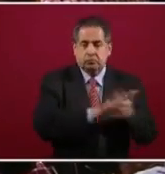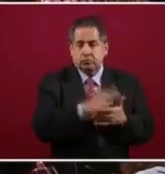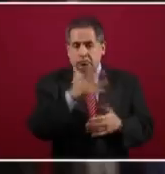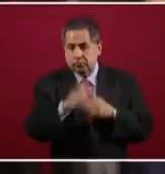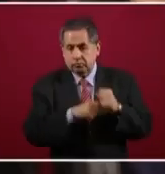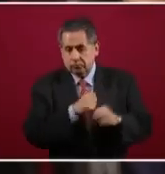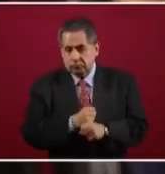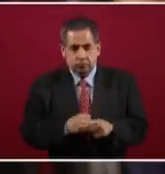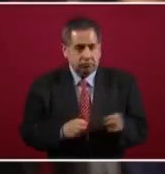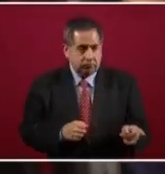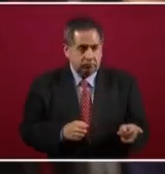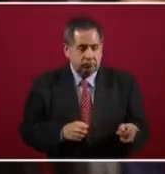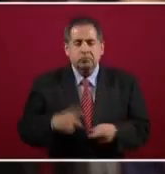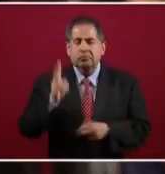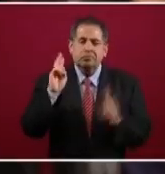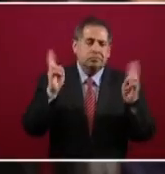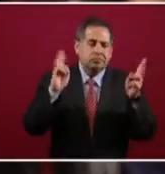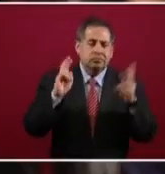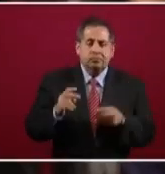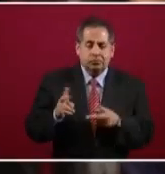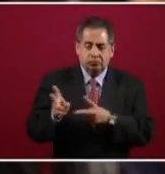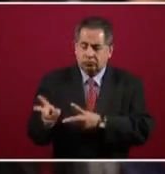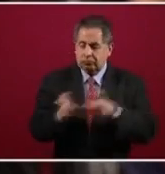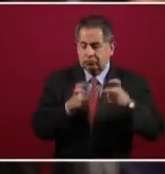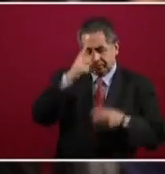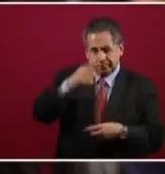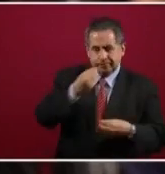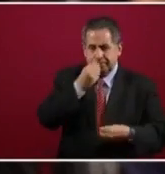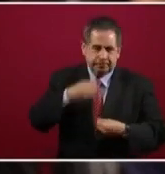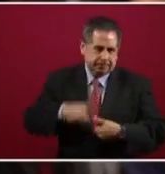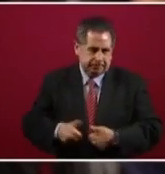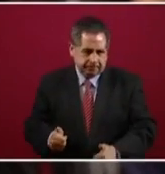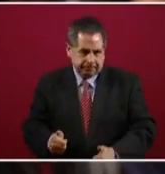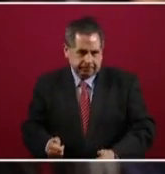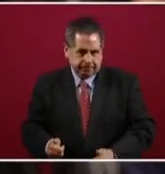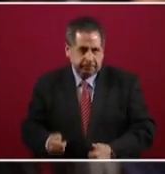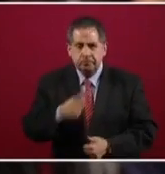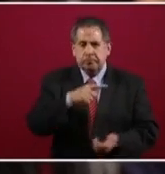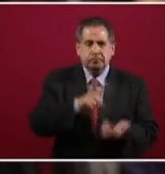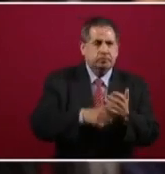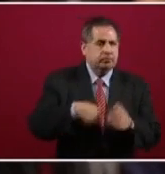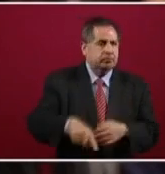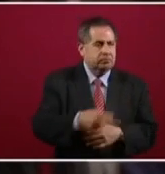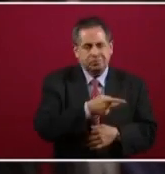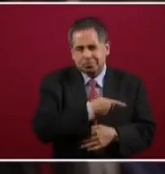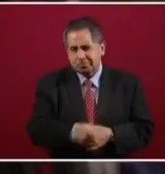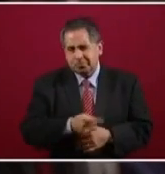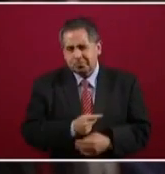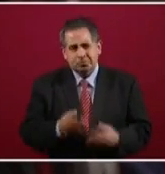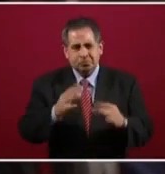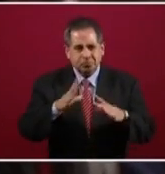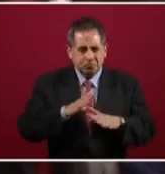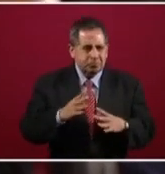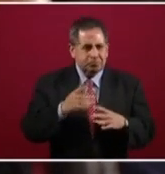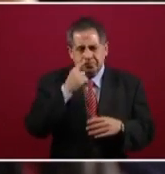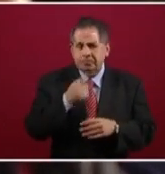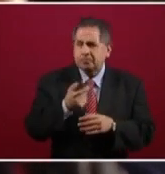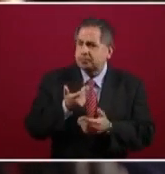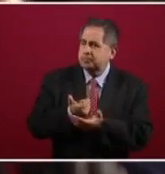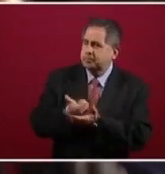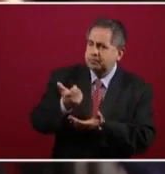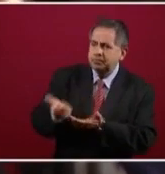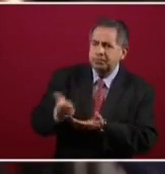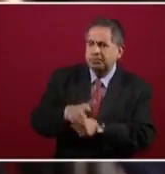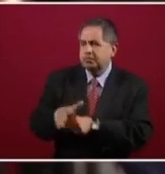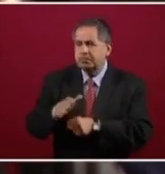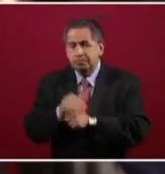se le conoce como hurto famélico y generalmente es cometido por personas de escasos recursos que no tienen dinero para satisfacer sus